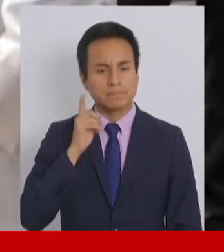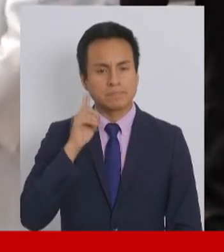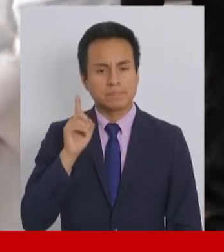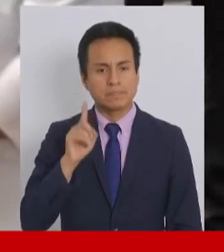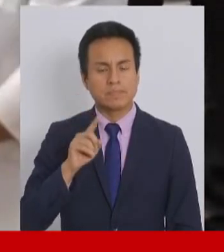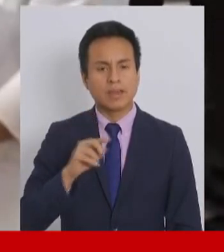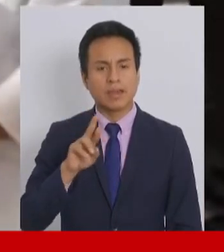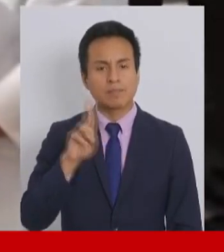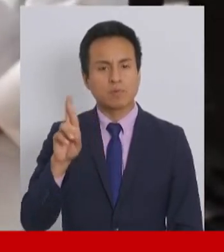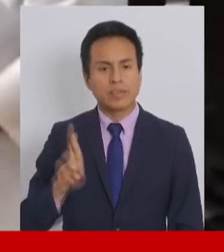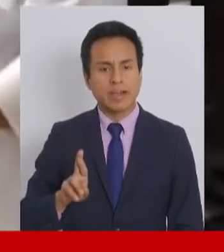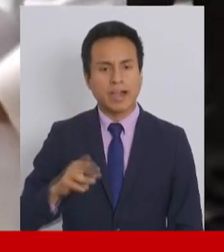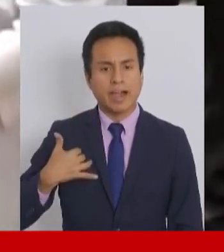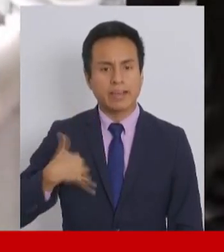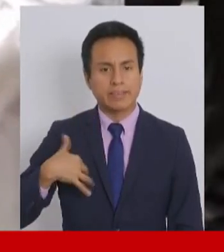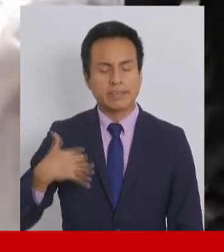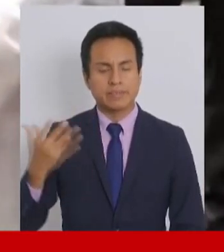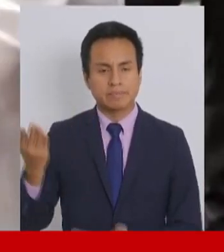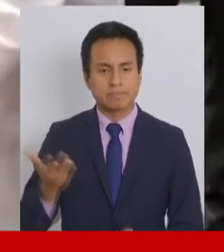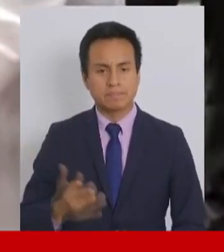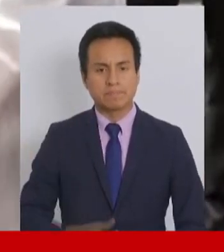República Argentina.